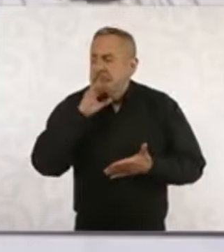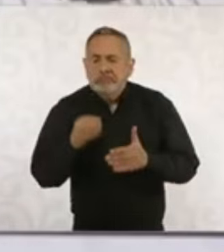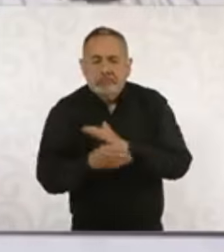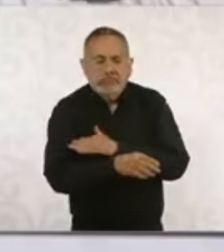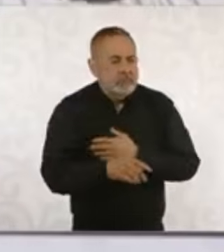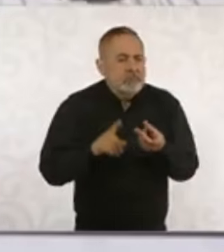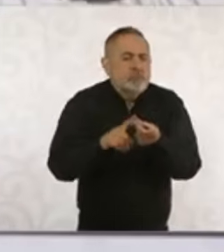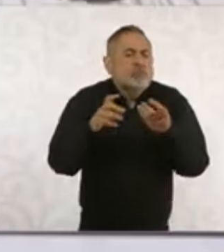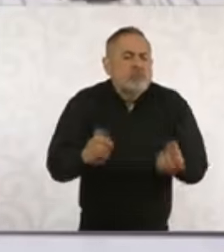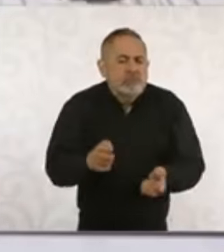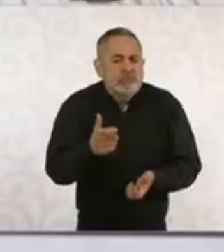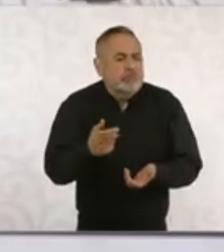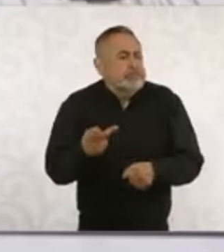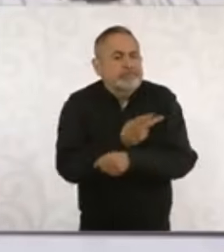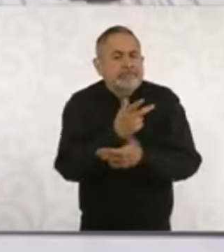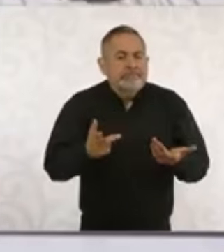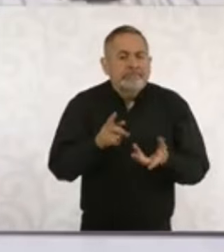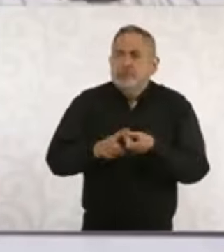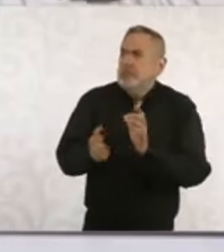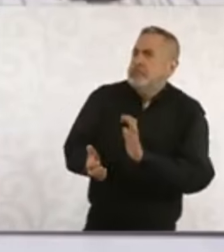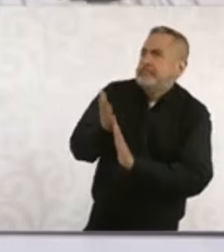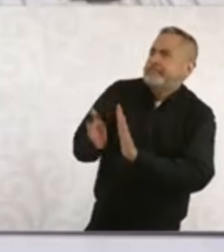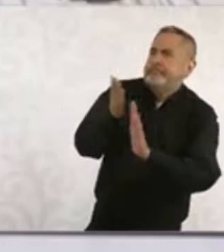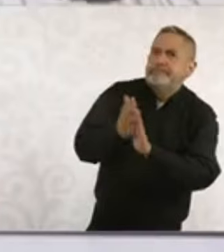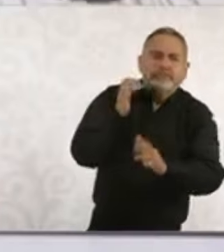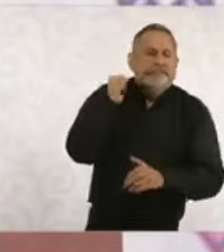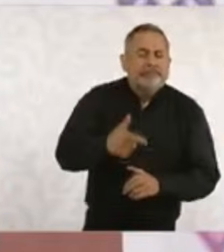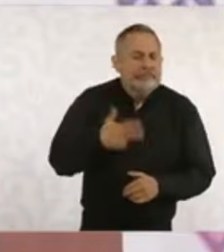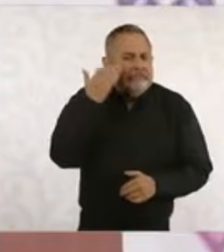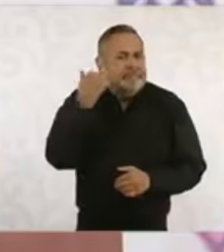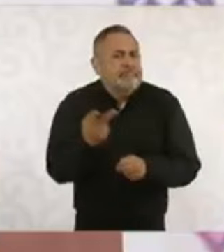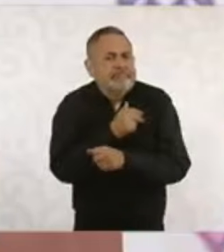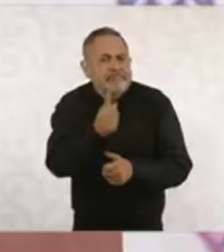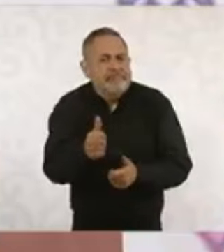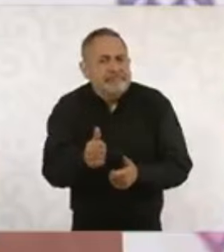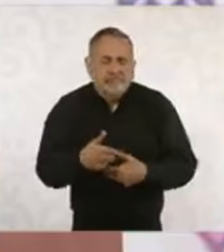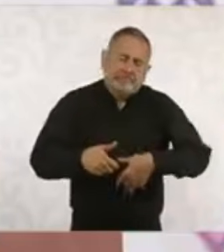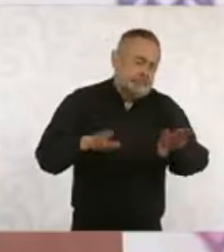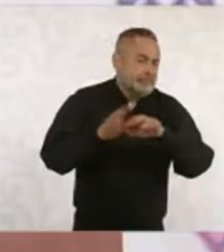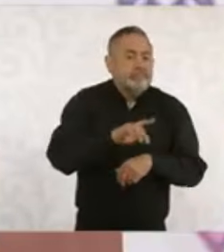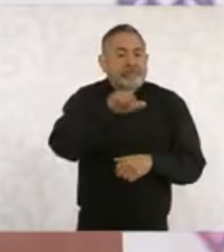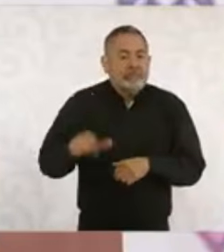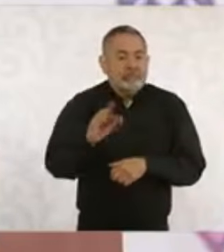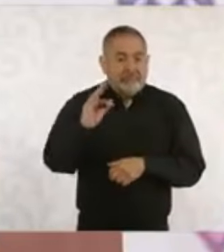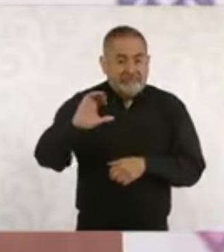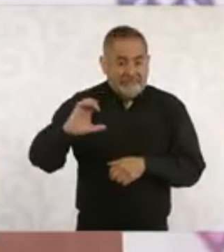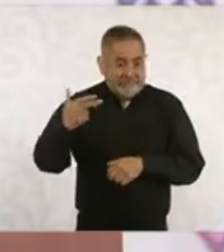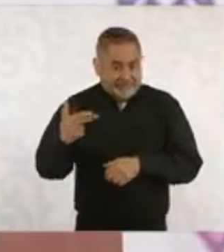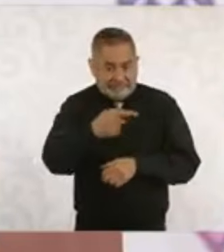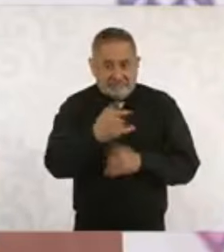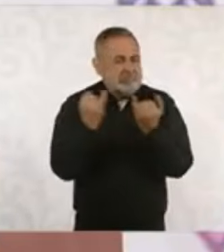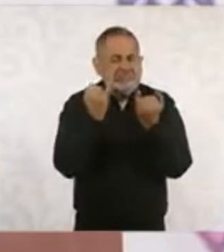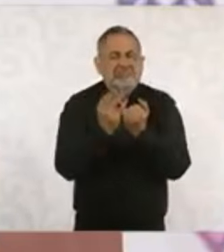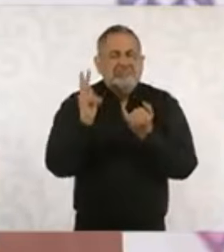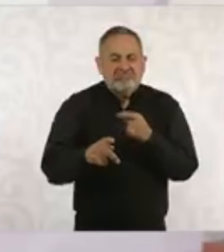recuerda prácticamente ninguna obra que se hizo durante el periodo de Fox. El primer periodo de Calderón se mantuvo igual.